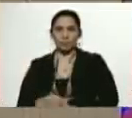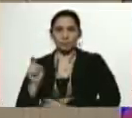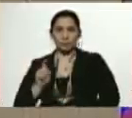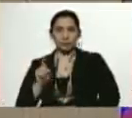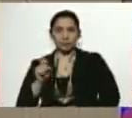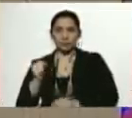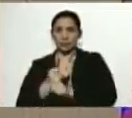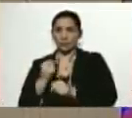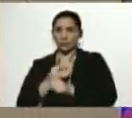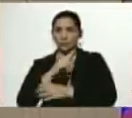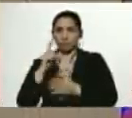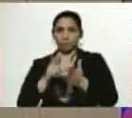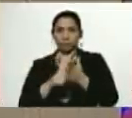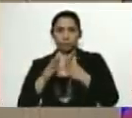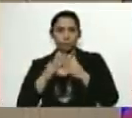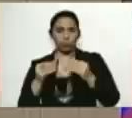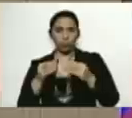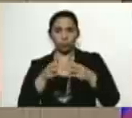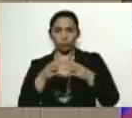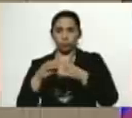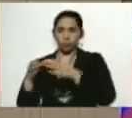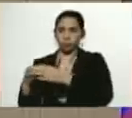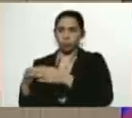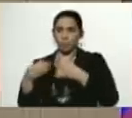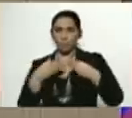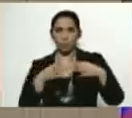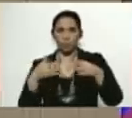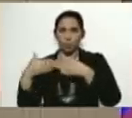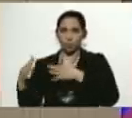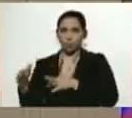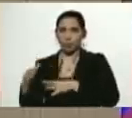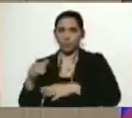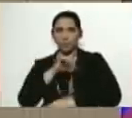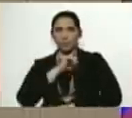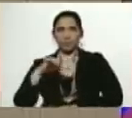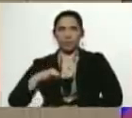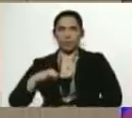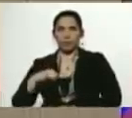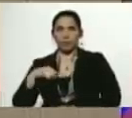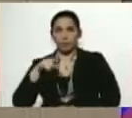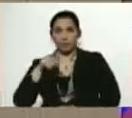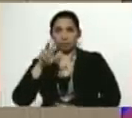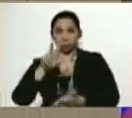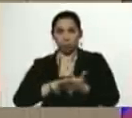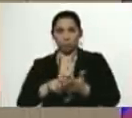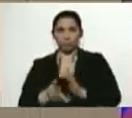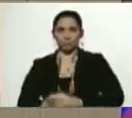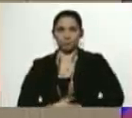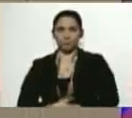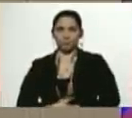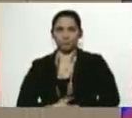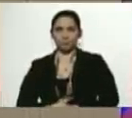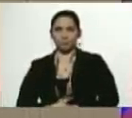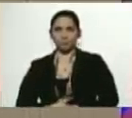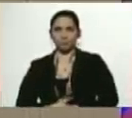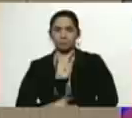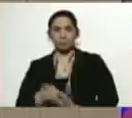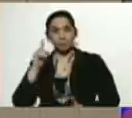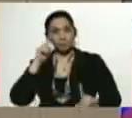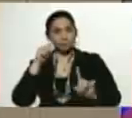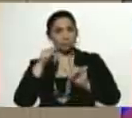trabajo complementario de todas las entidades públicas y privadas. Este párrafo, aprobado. En ese